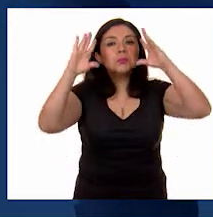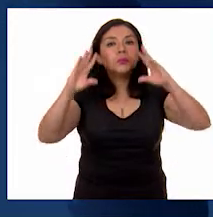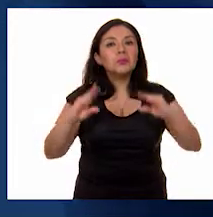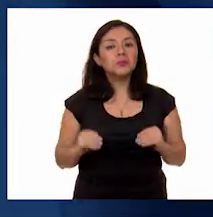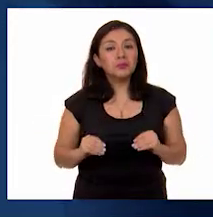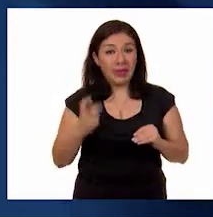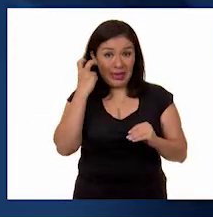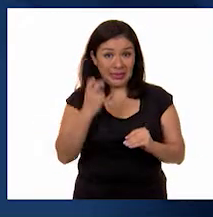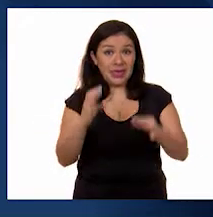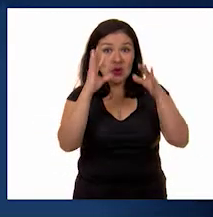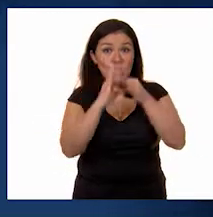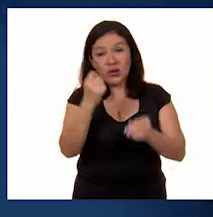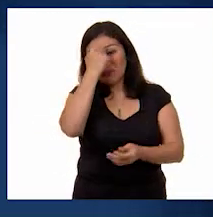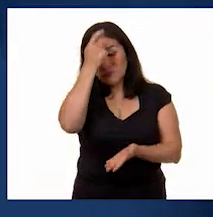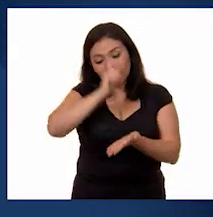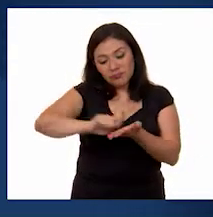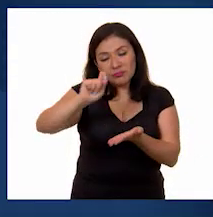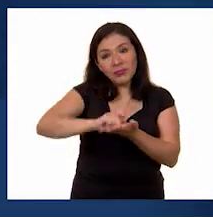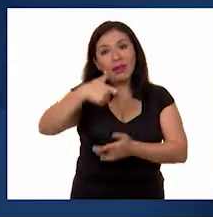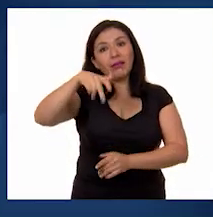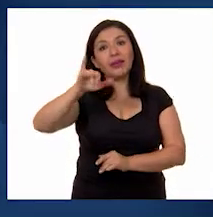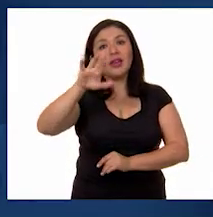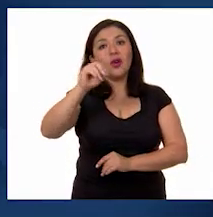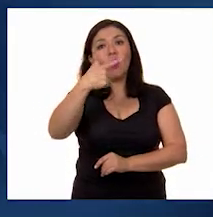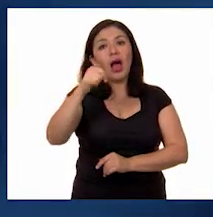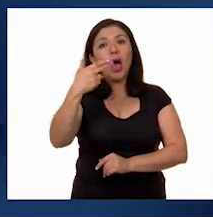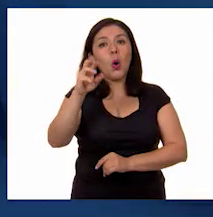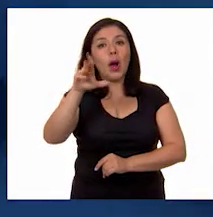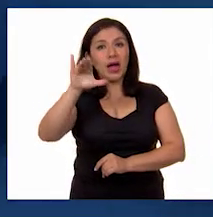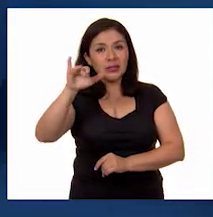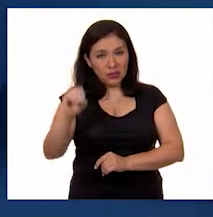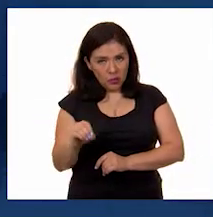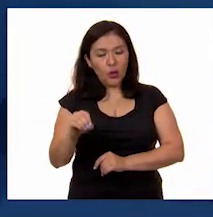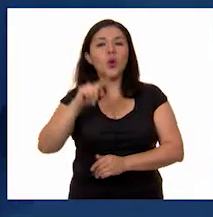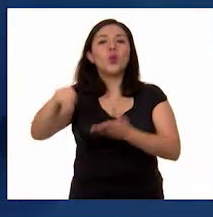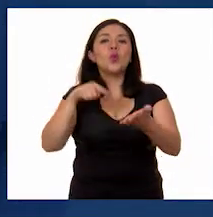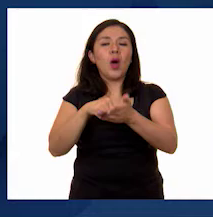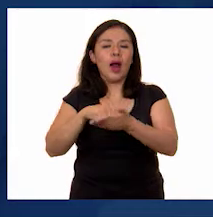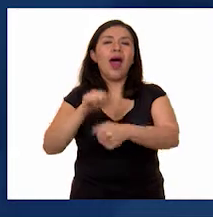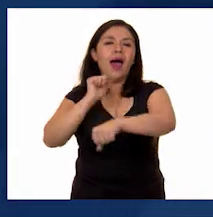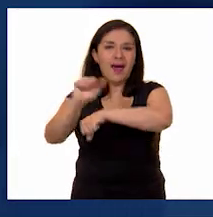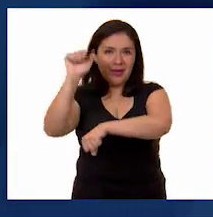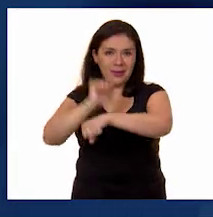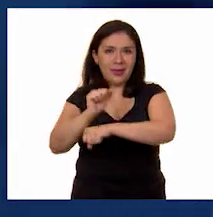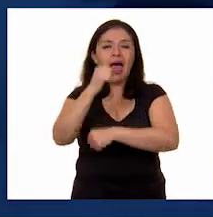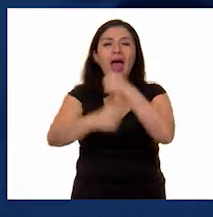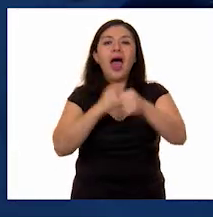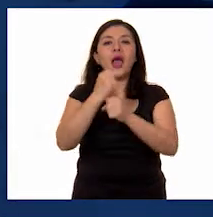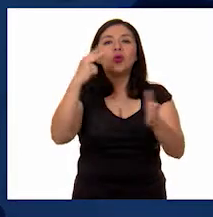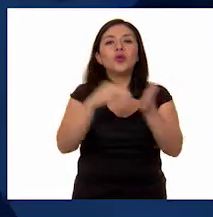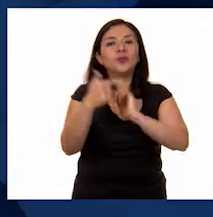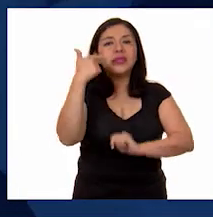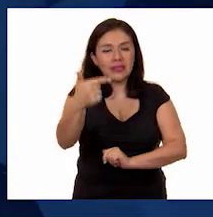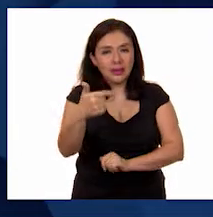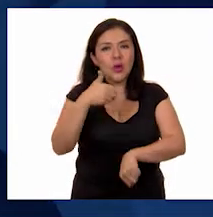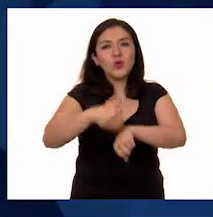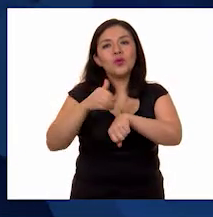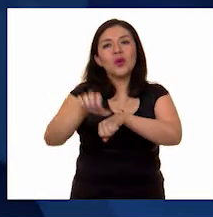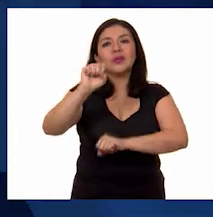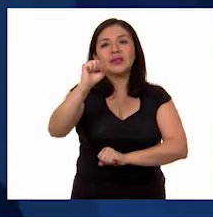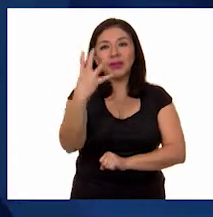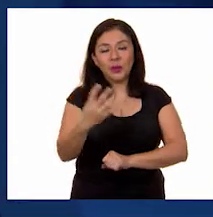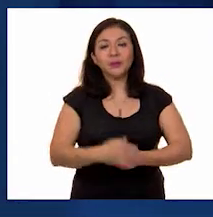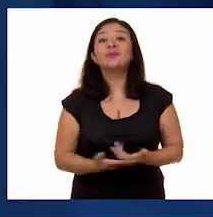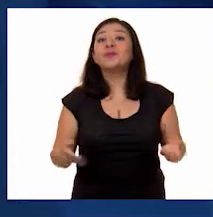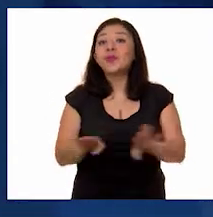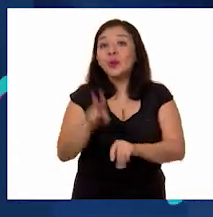deriva, Cuentos de amor, de locura y de muerte, Losada, Buenos Aires, 2007, página 64. ¿Qué